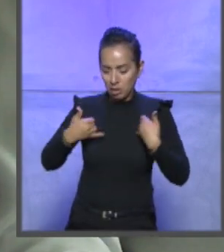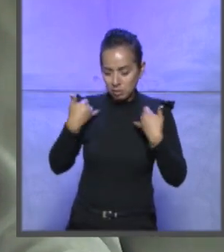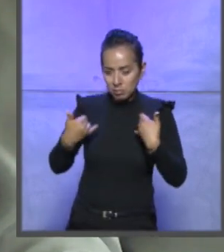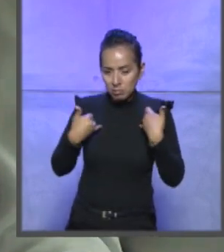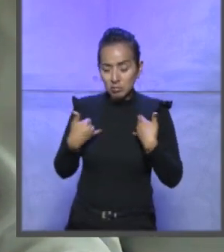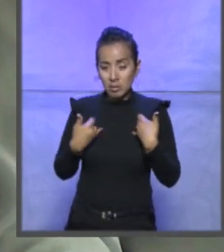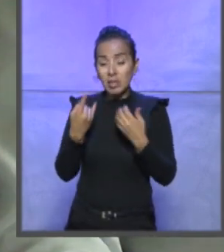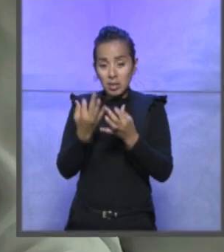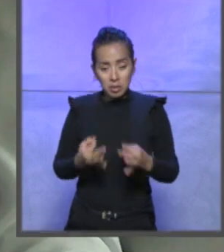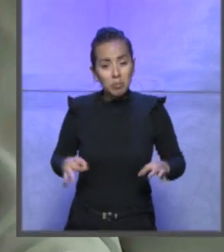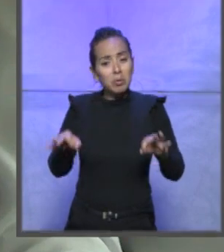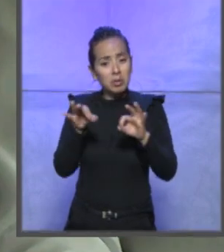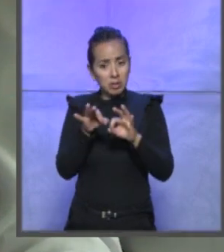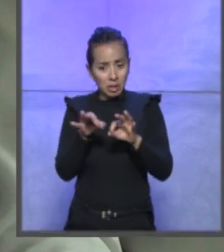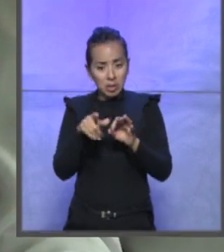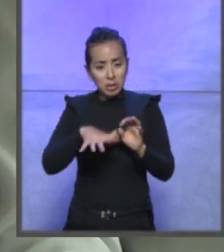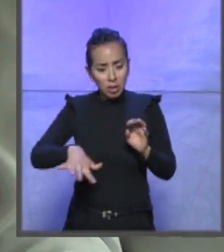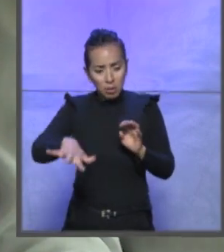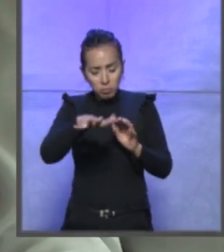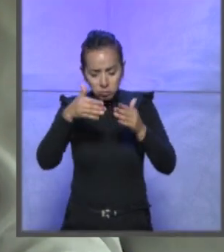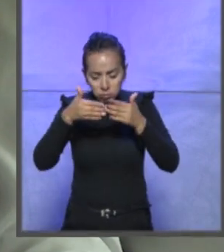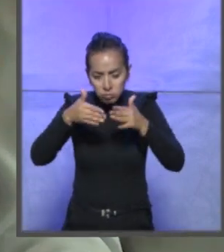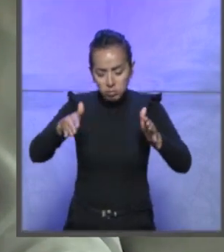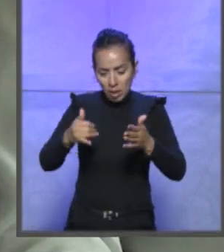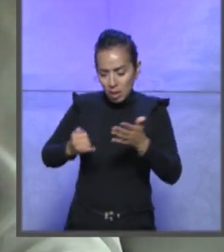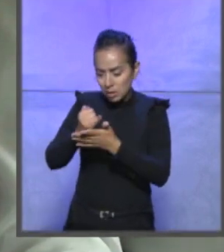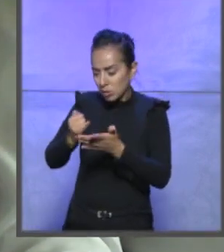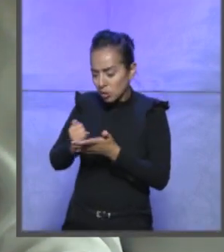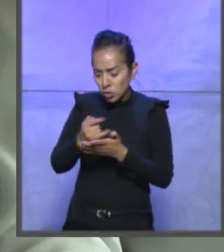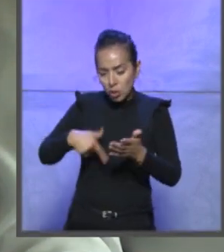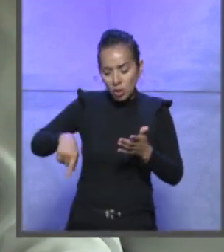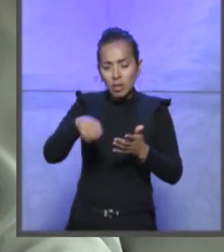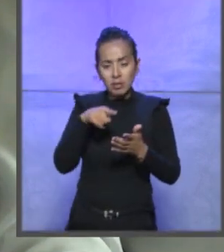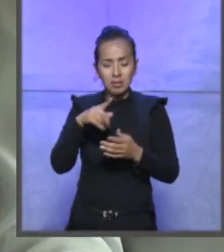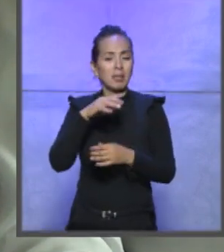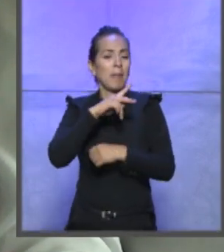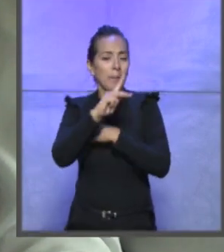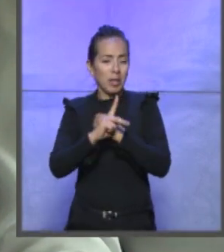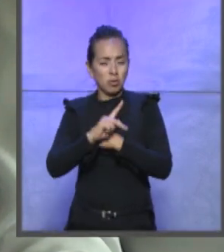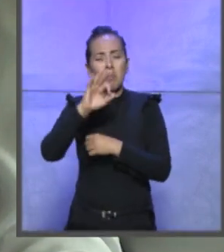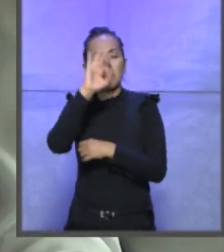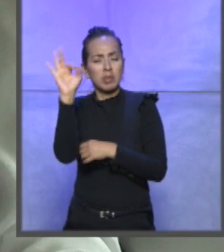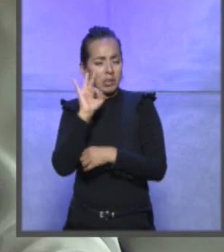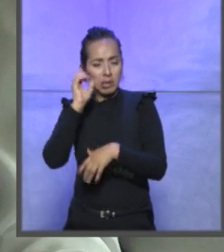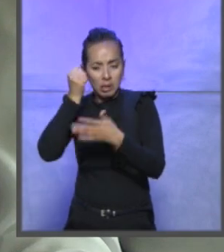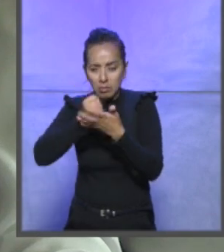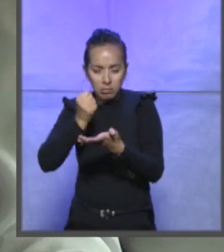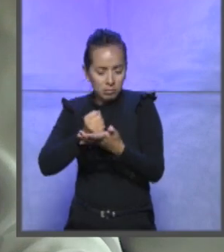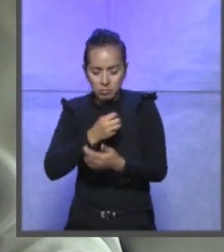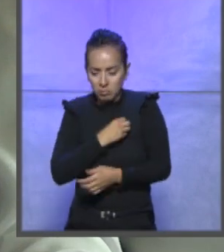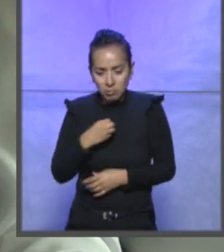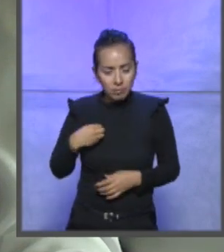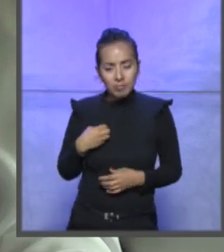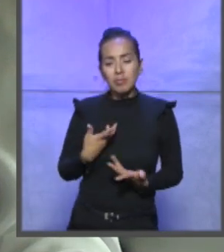mí es muy importante que se abra un espacio en la toma de decisiones de nuestro país, es decir, un porcentaje obligatorio que,